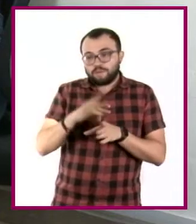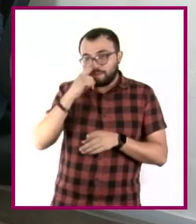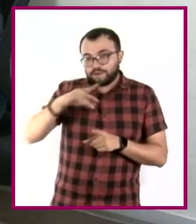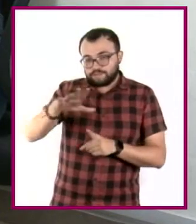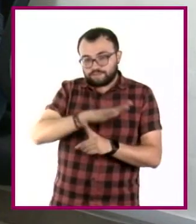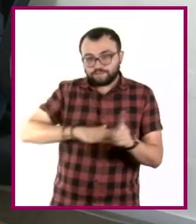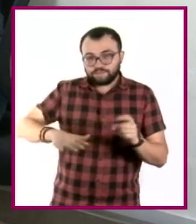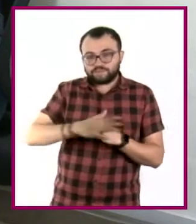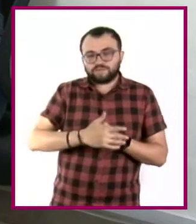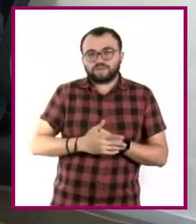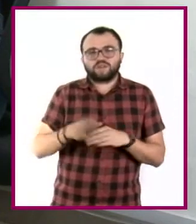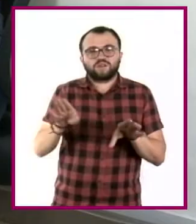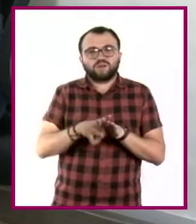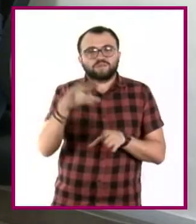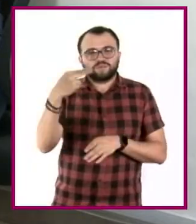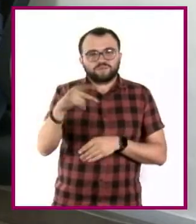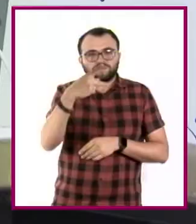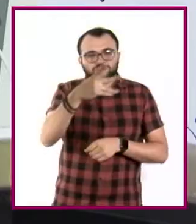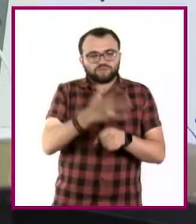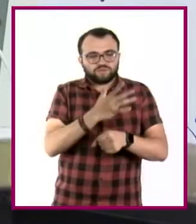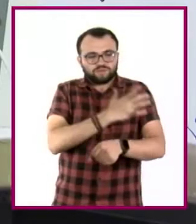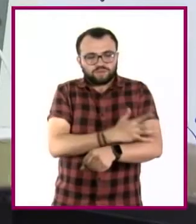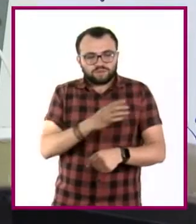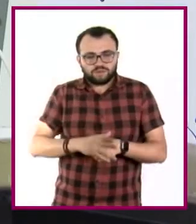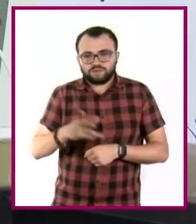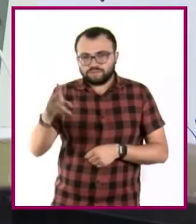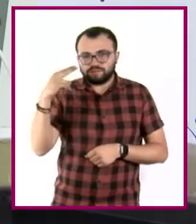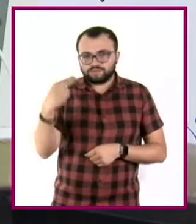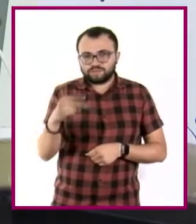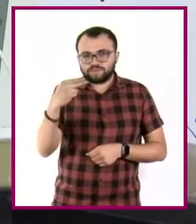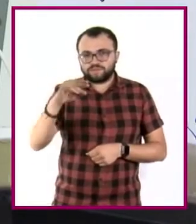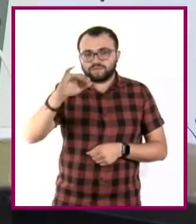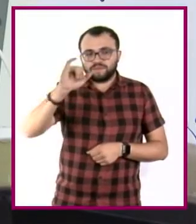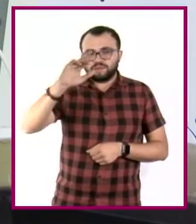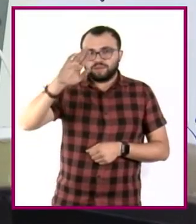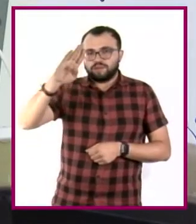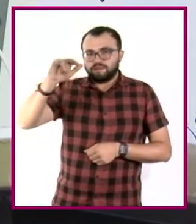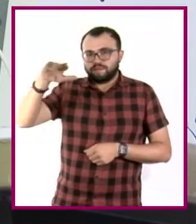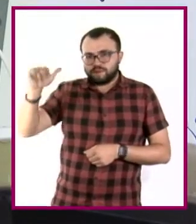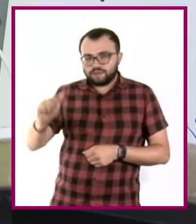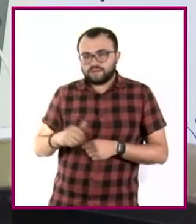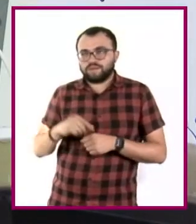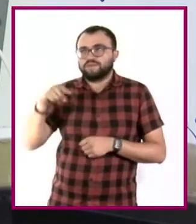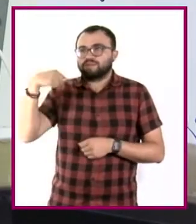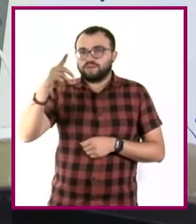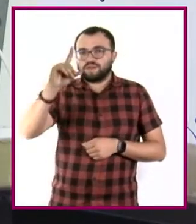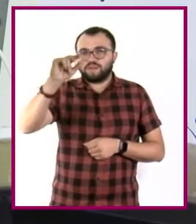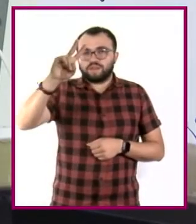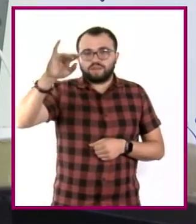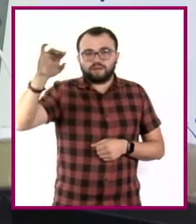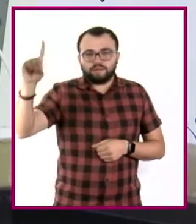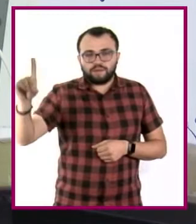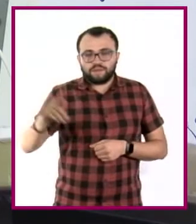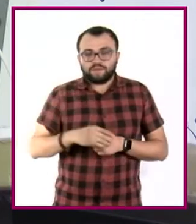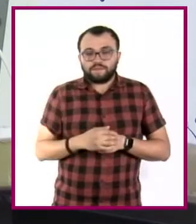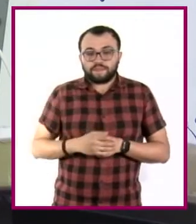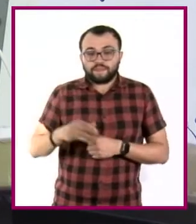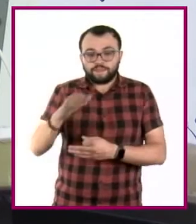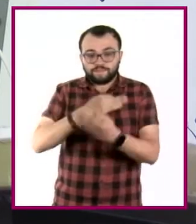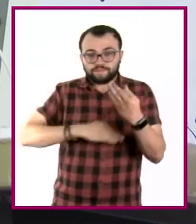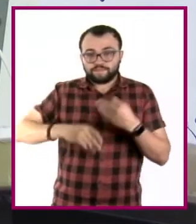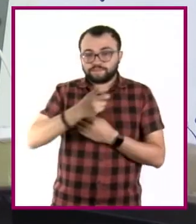Por cierto, ¿cómo se llaman tus compañeros? Sus nombres son Irvana Heinz Balcazar y David Díaz de Sandy, y